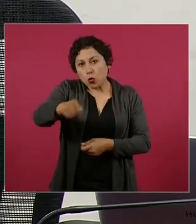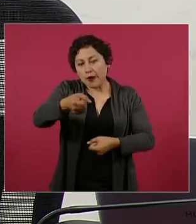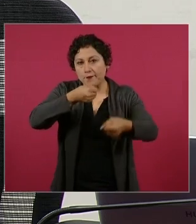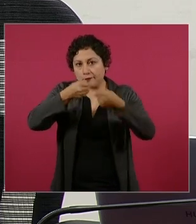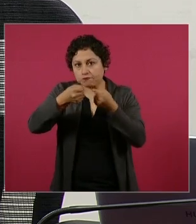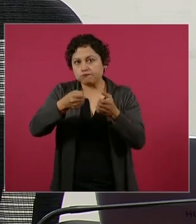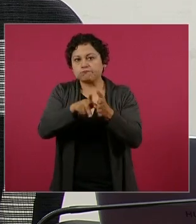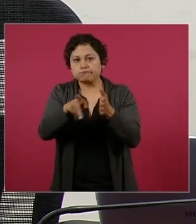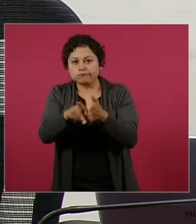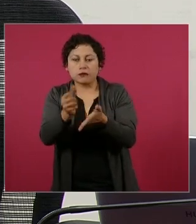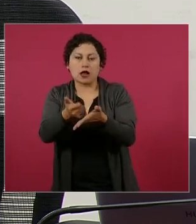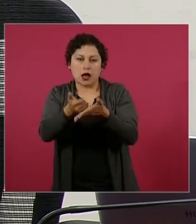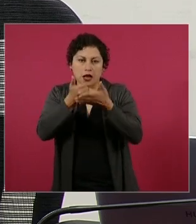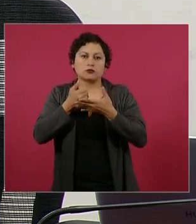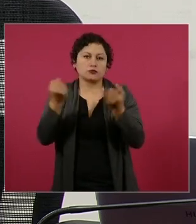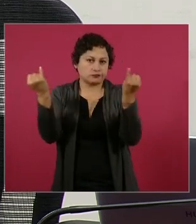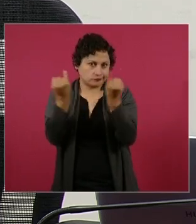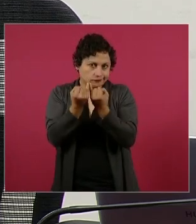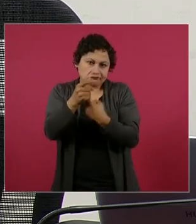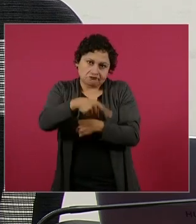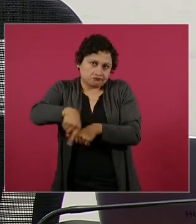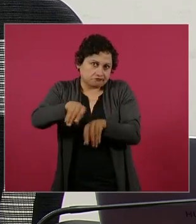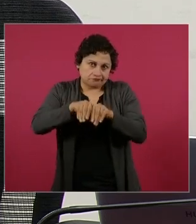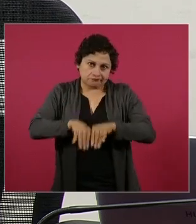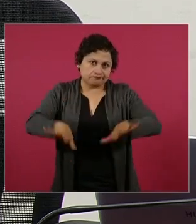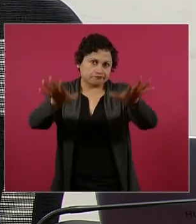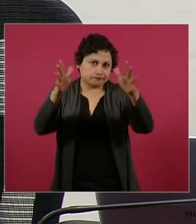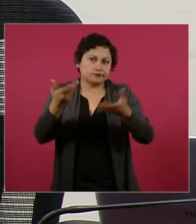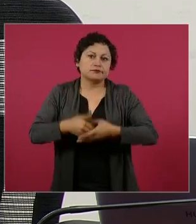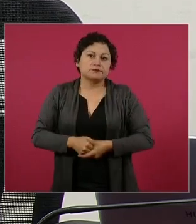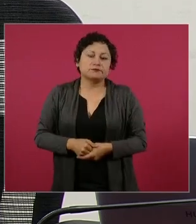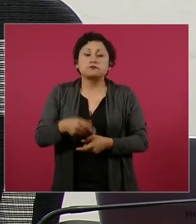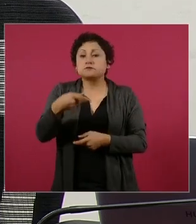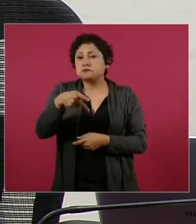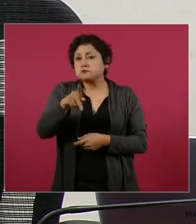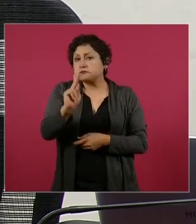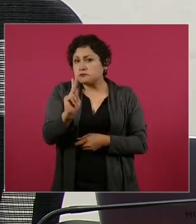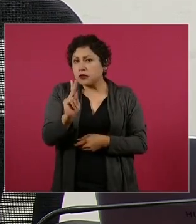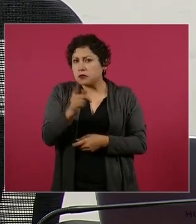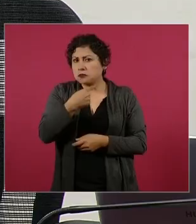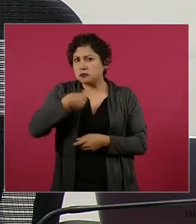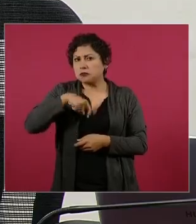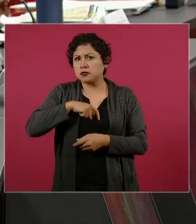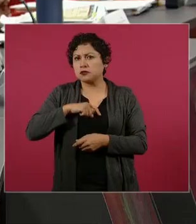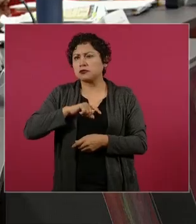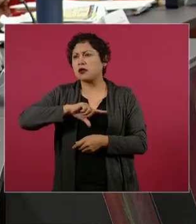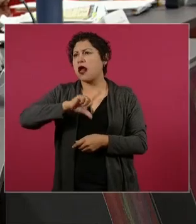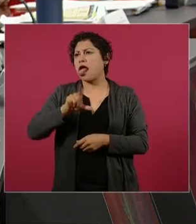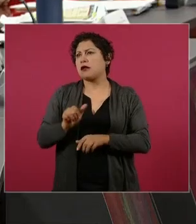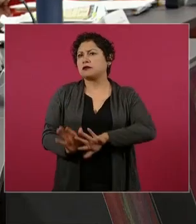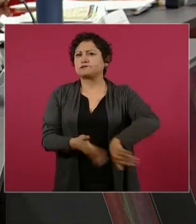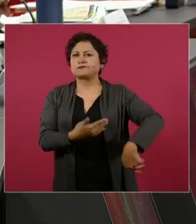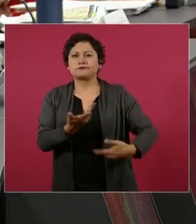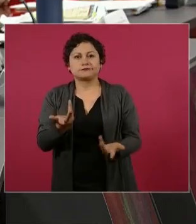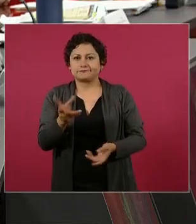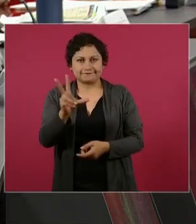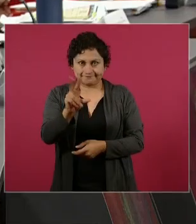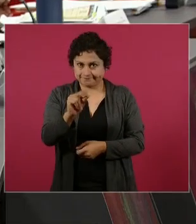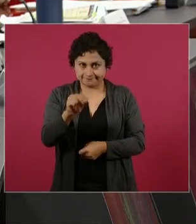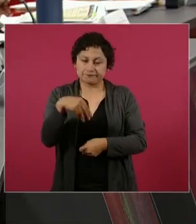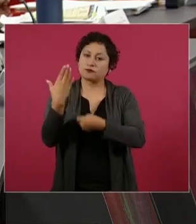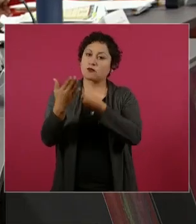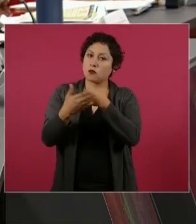a la población se hace a través de los medios de comunicación. Pero no hemos dejado de realizarlo. Este 19 de septiembre, 11